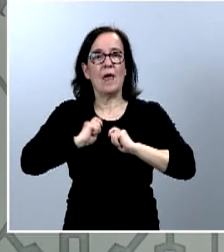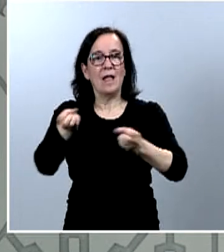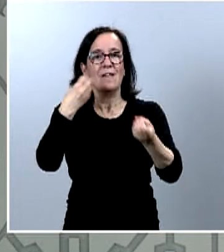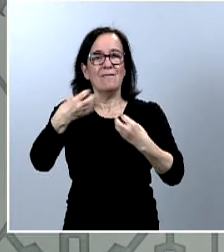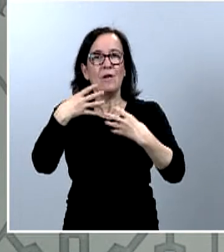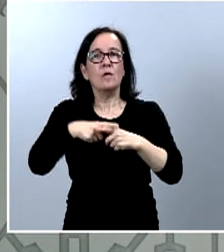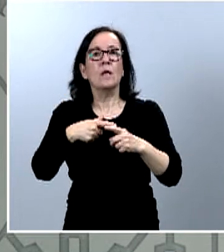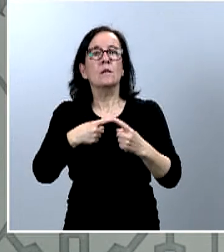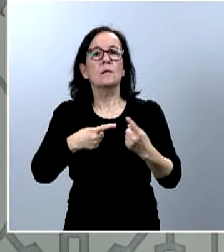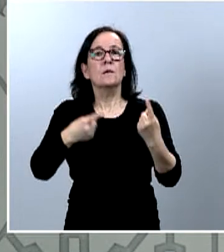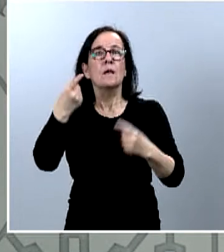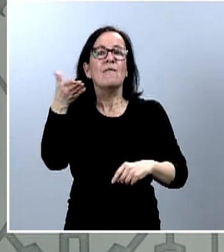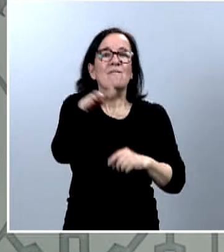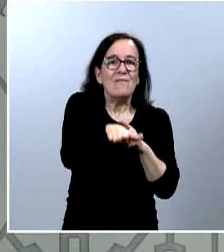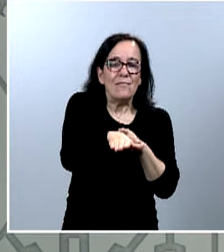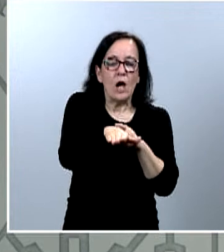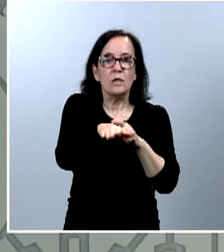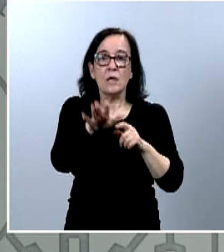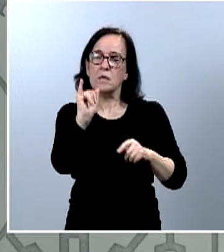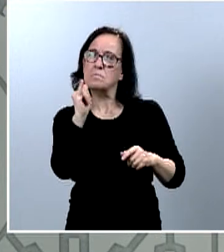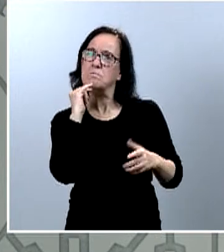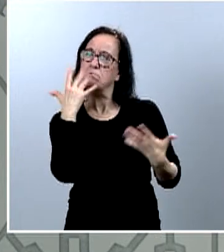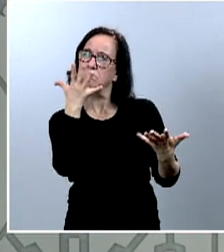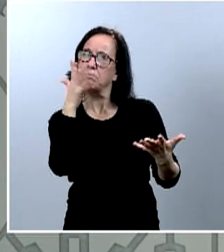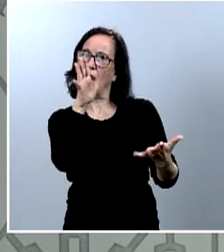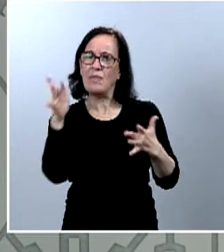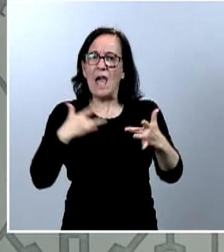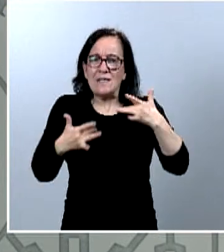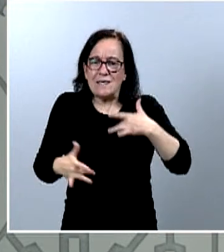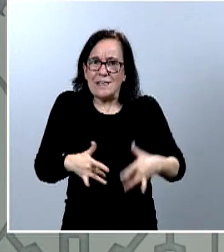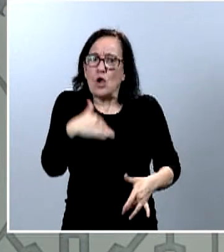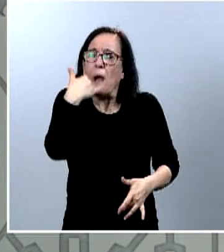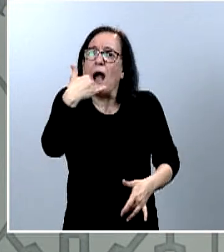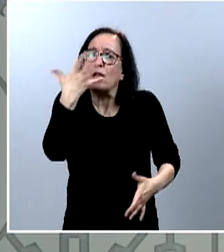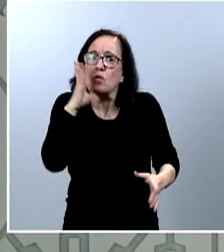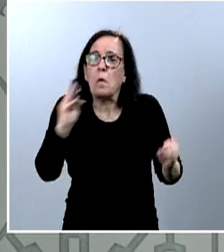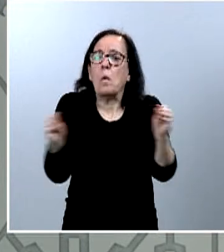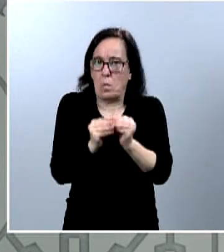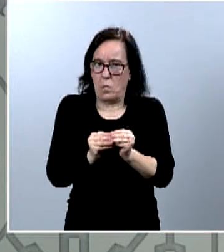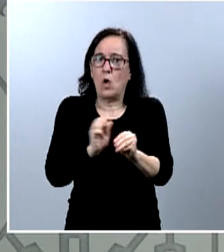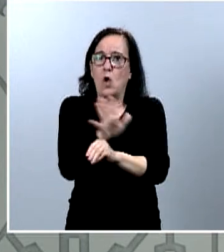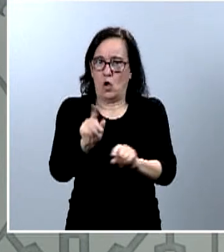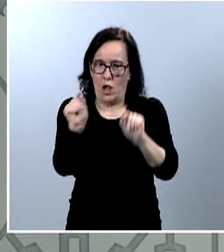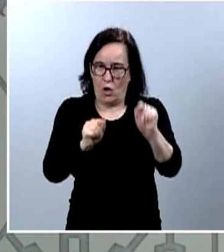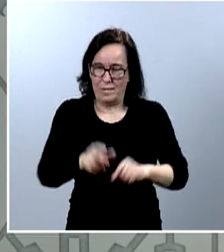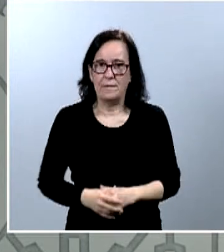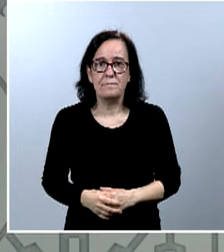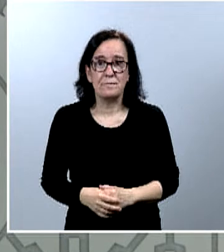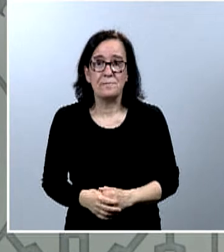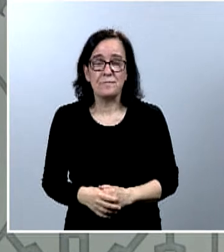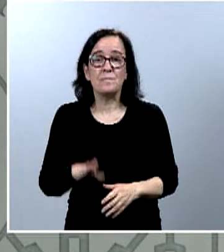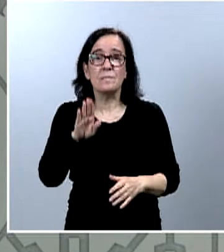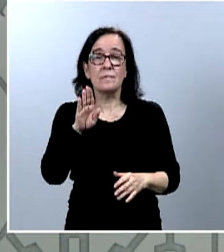fallecidos que tenían alguna sintomatología compatible con el COVID-19. Dicho esto,